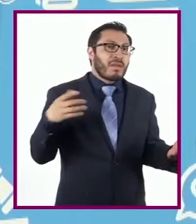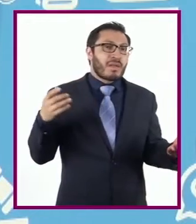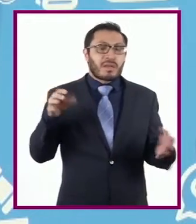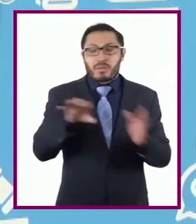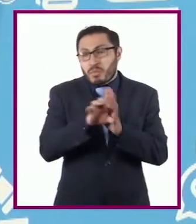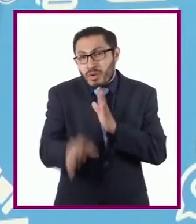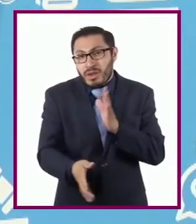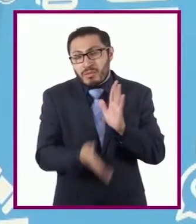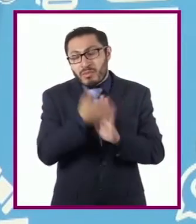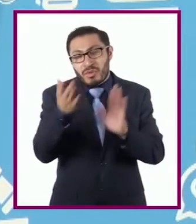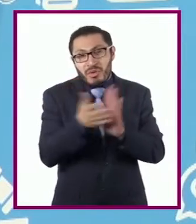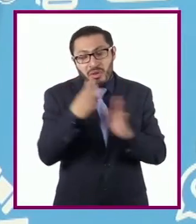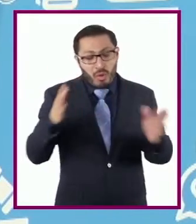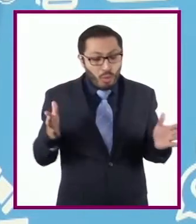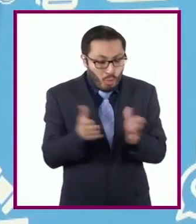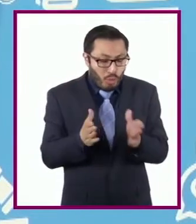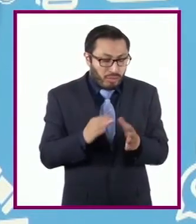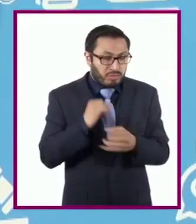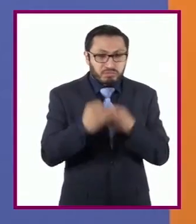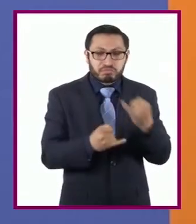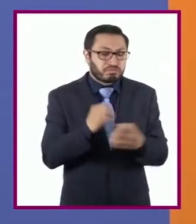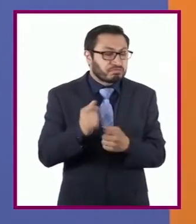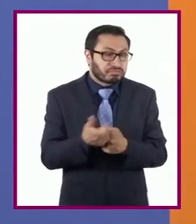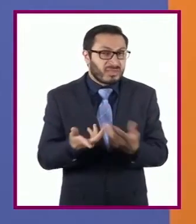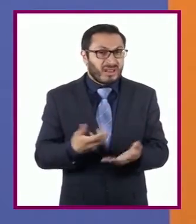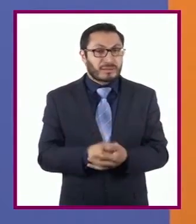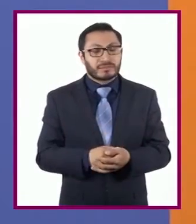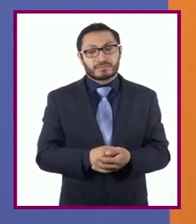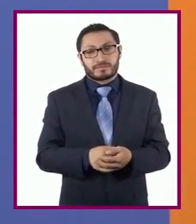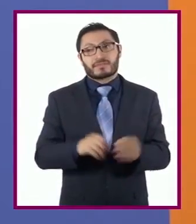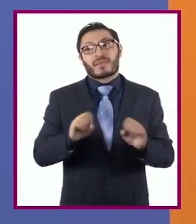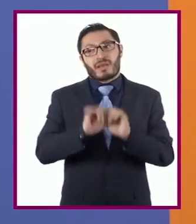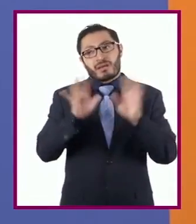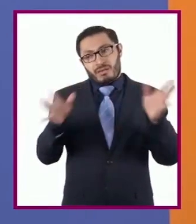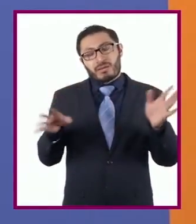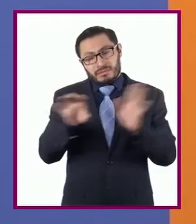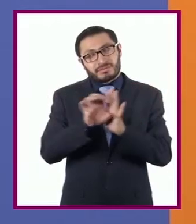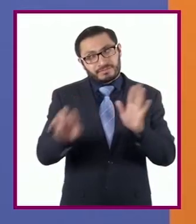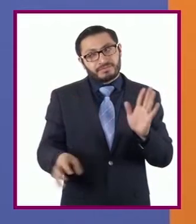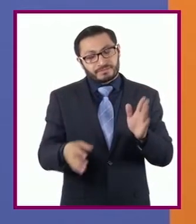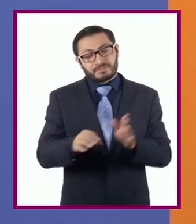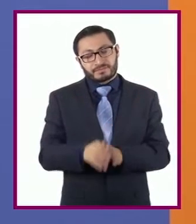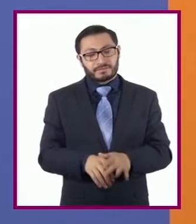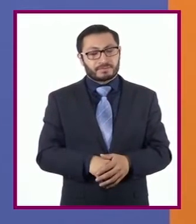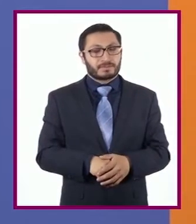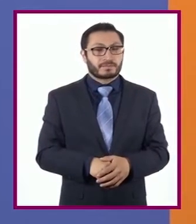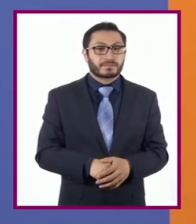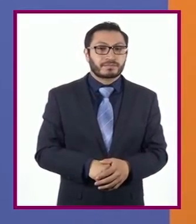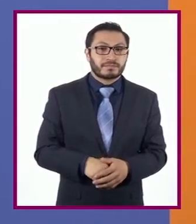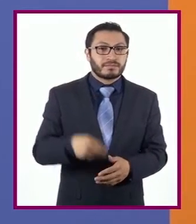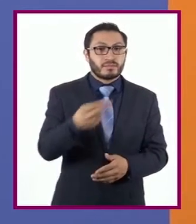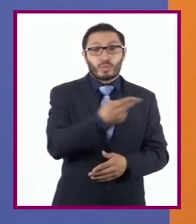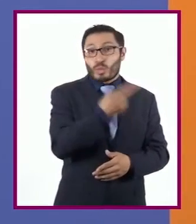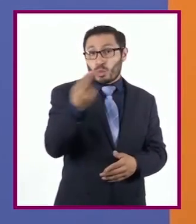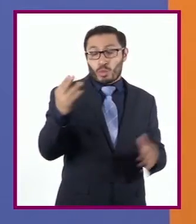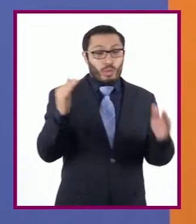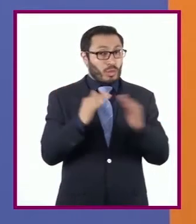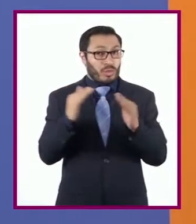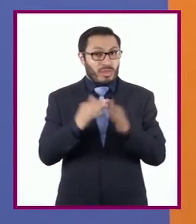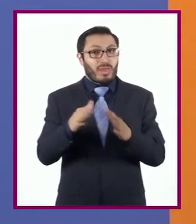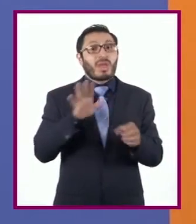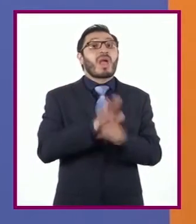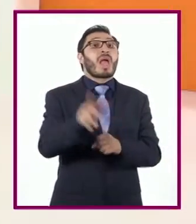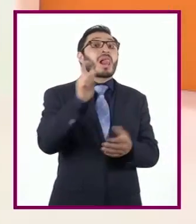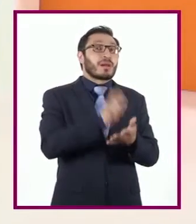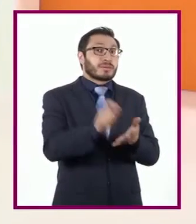construcciones, bases pequeñas y sencillas. Son muy claros estos ejemplos que usted nos da. Ustedes que están en casa, ¿qué